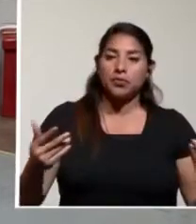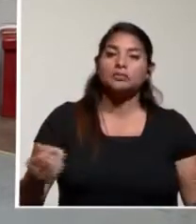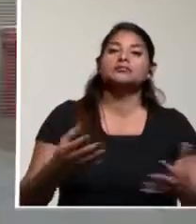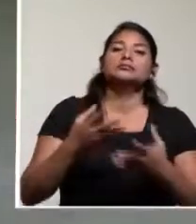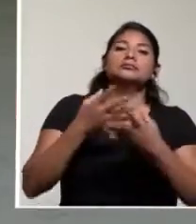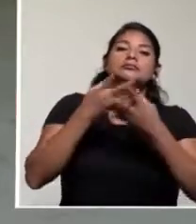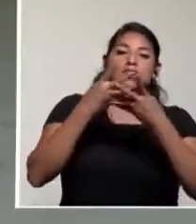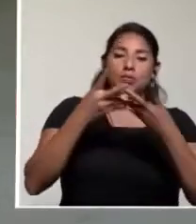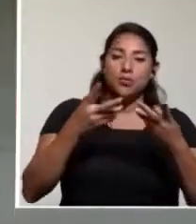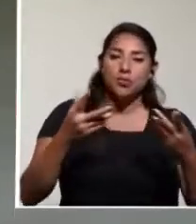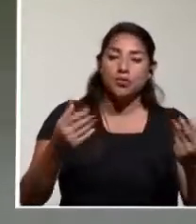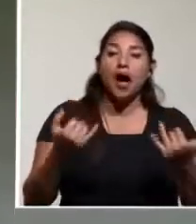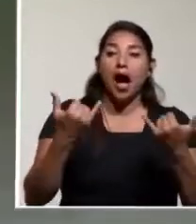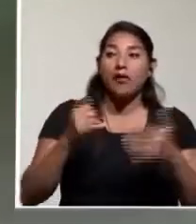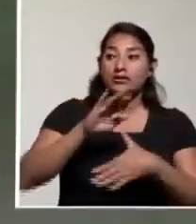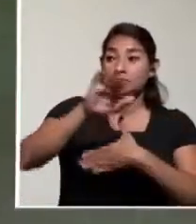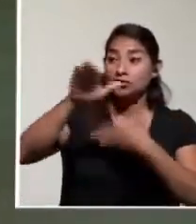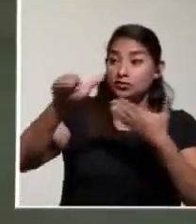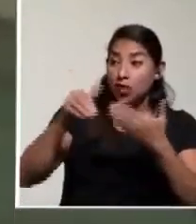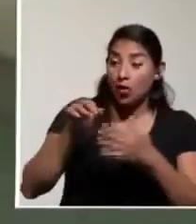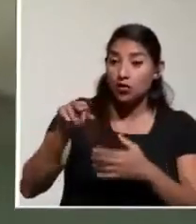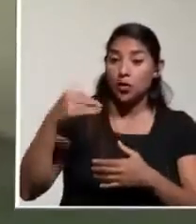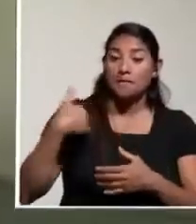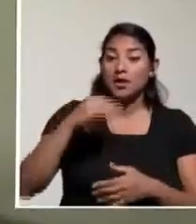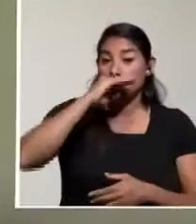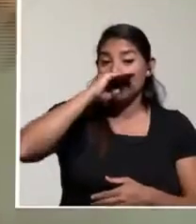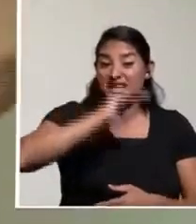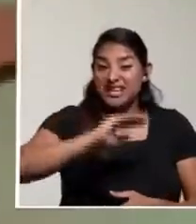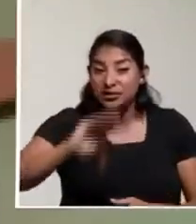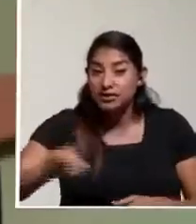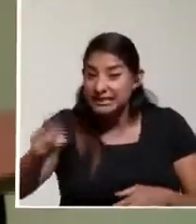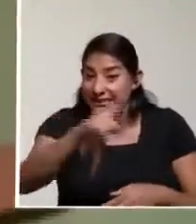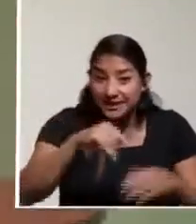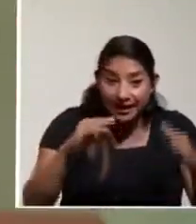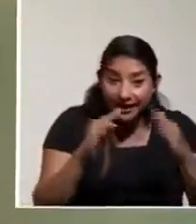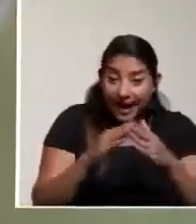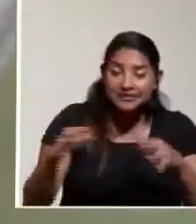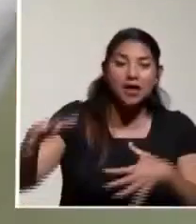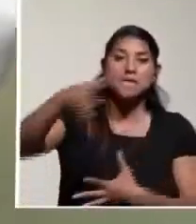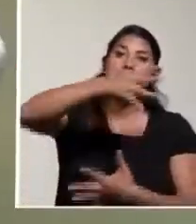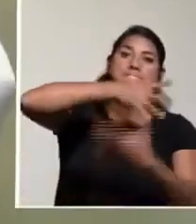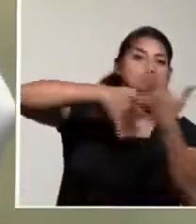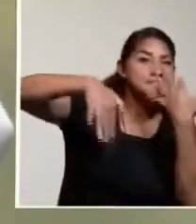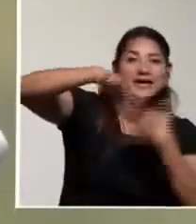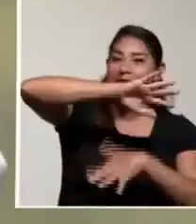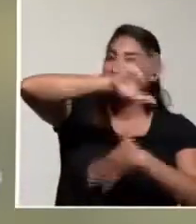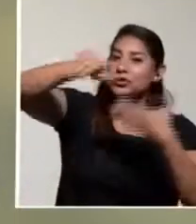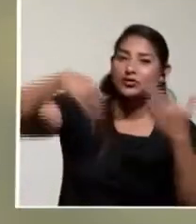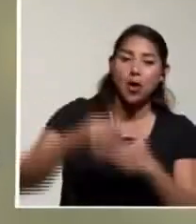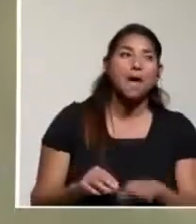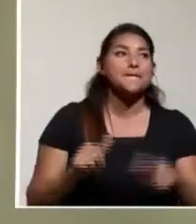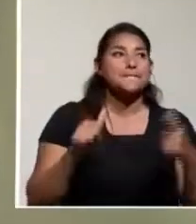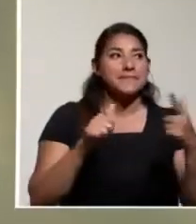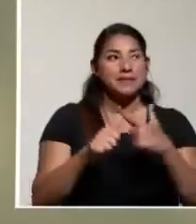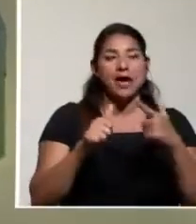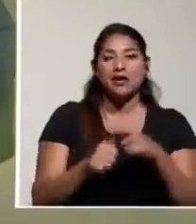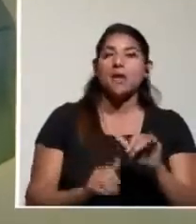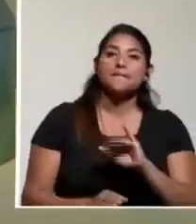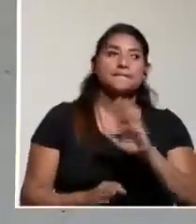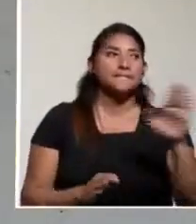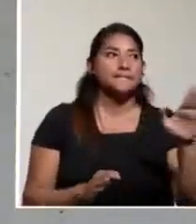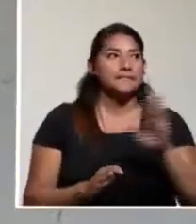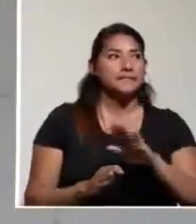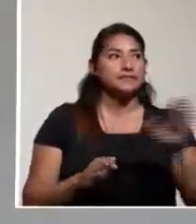Ahora sí, compañeros, niños y niñas, combinamos de este lado.